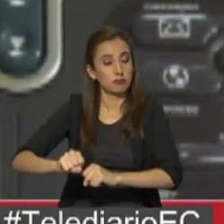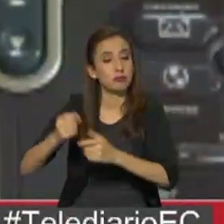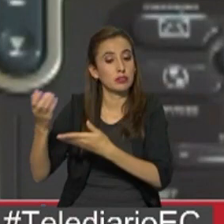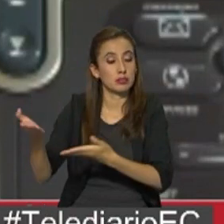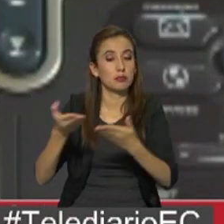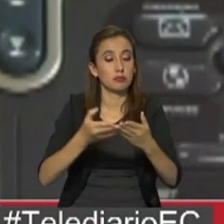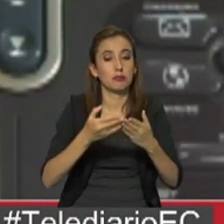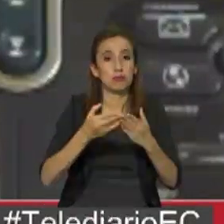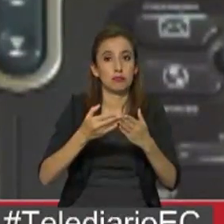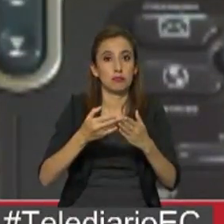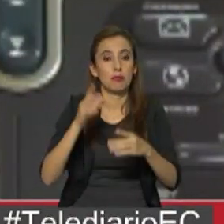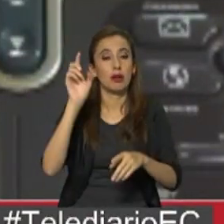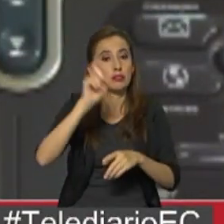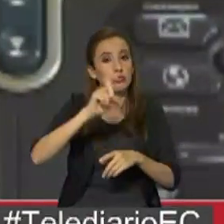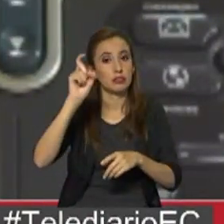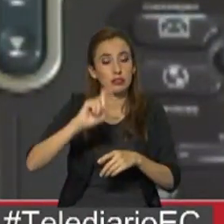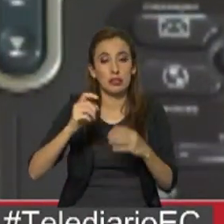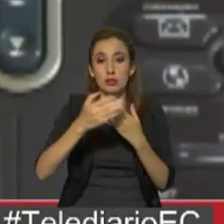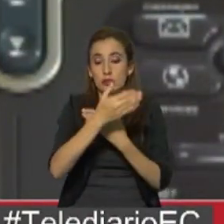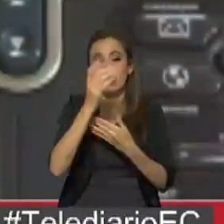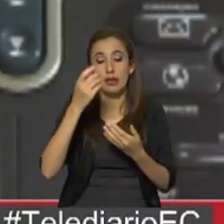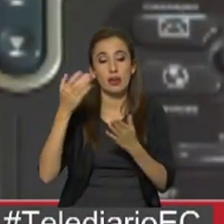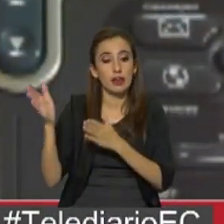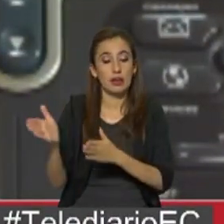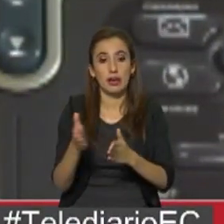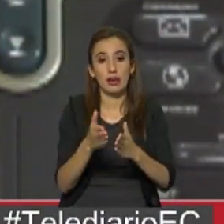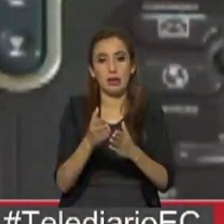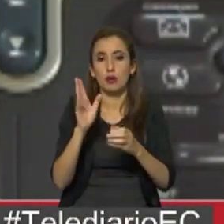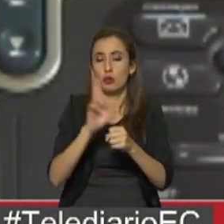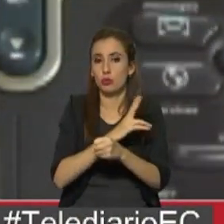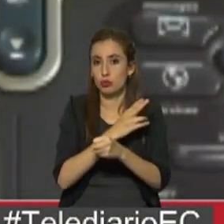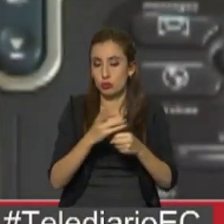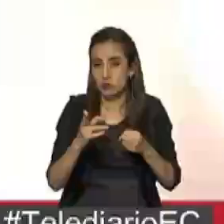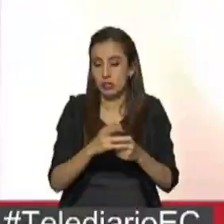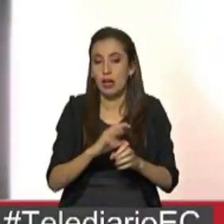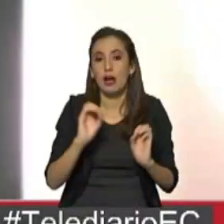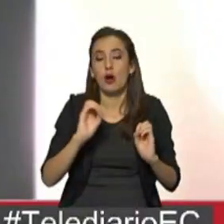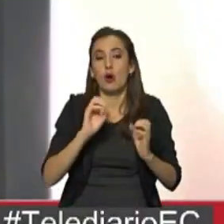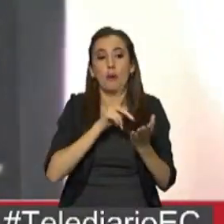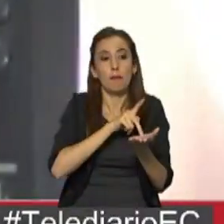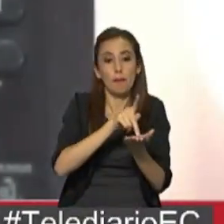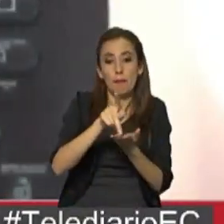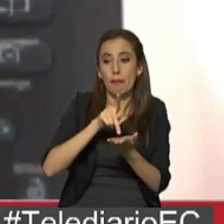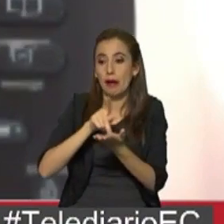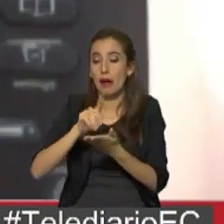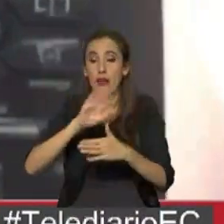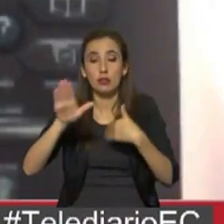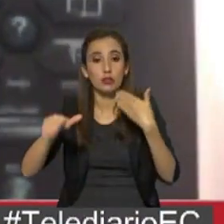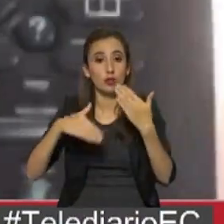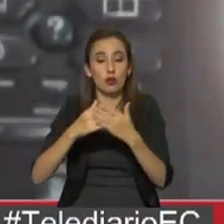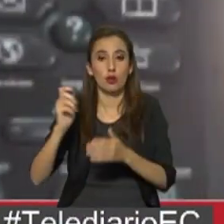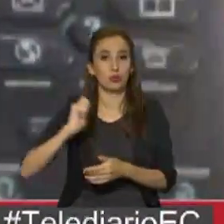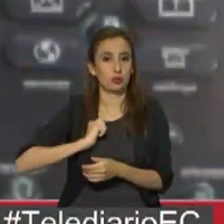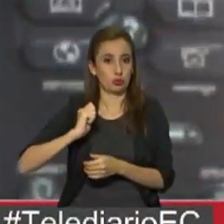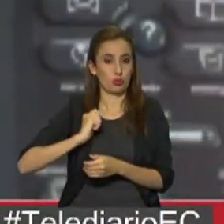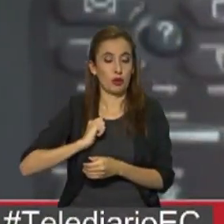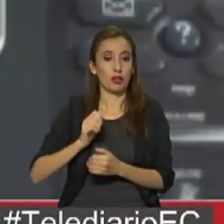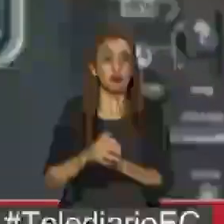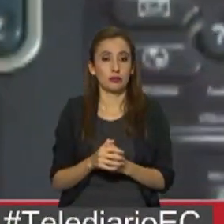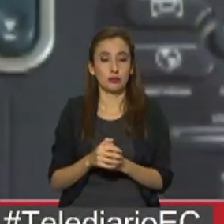insumos necesarios que requieren de ponerse al día con sus empleados y de esos retomar su actividad con normalidad